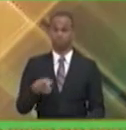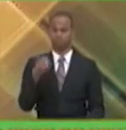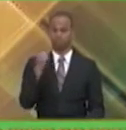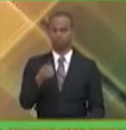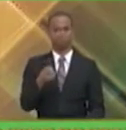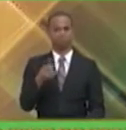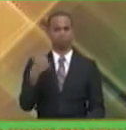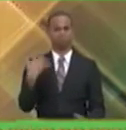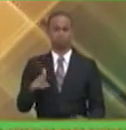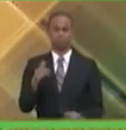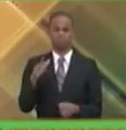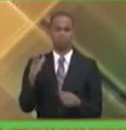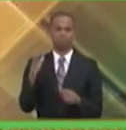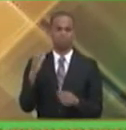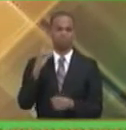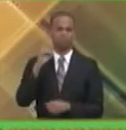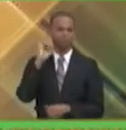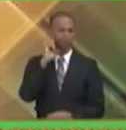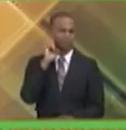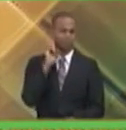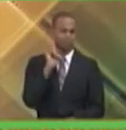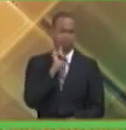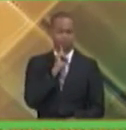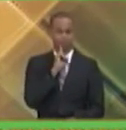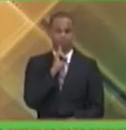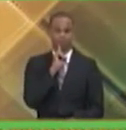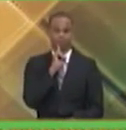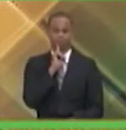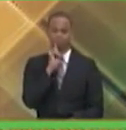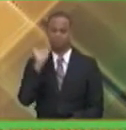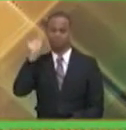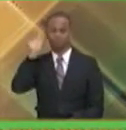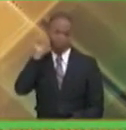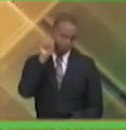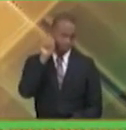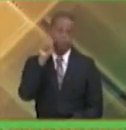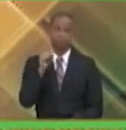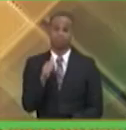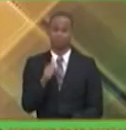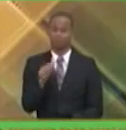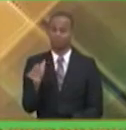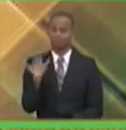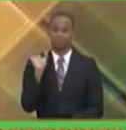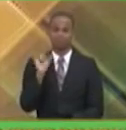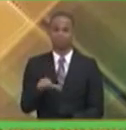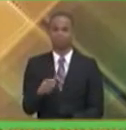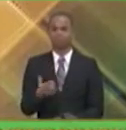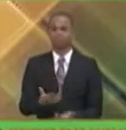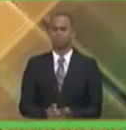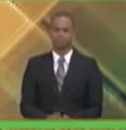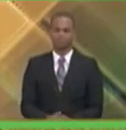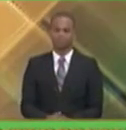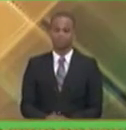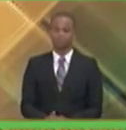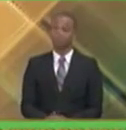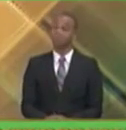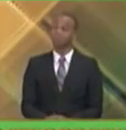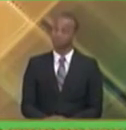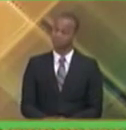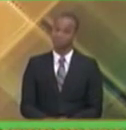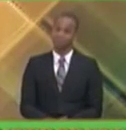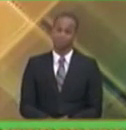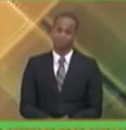de verdad, una tapia, como dice la gente, una piedra, tan sordo como una